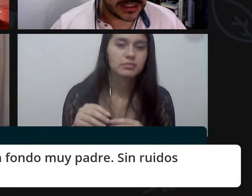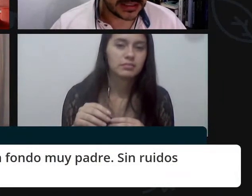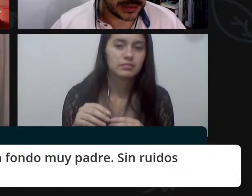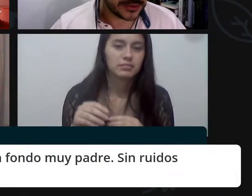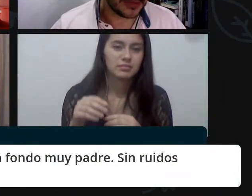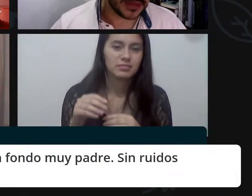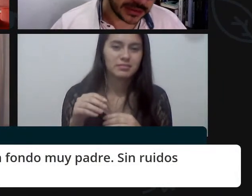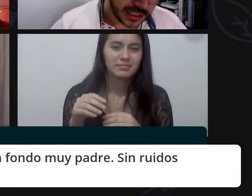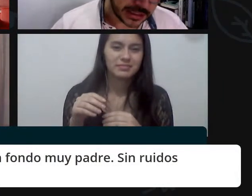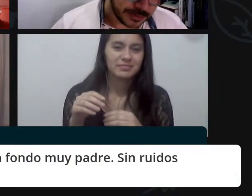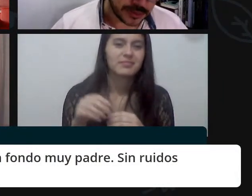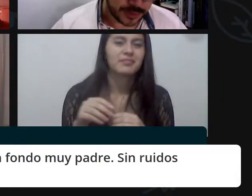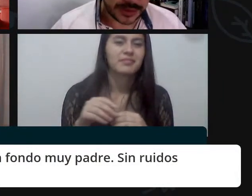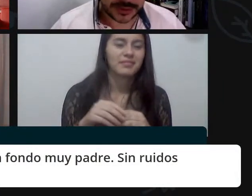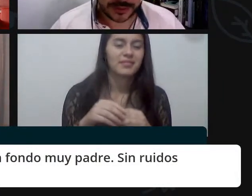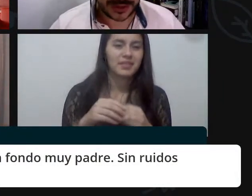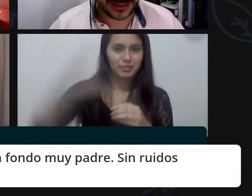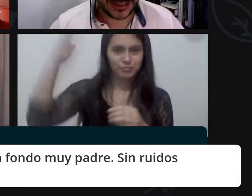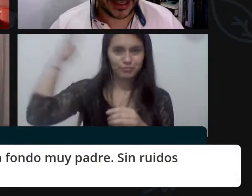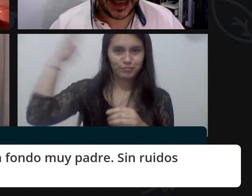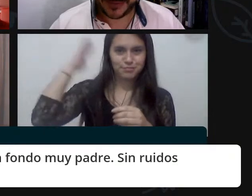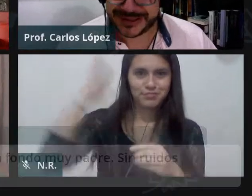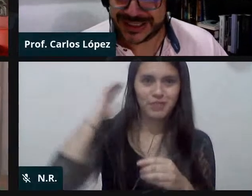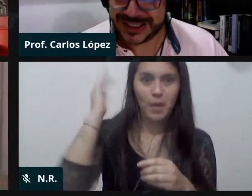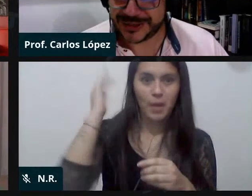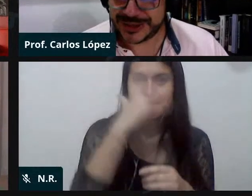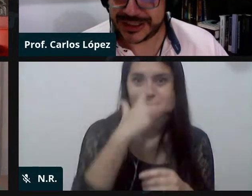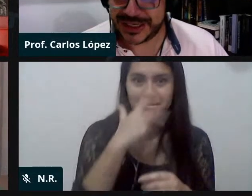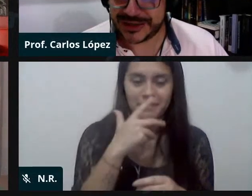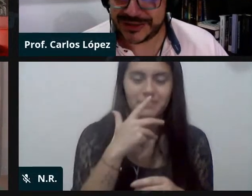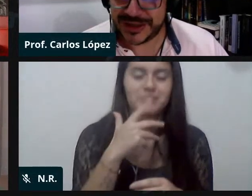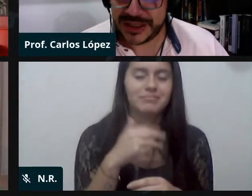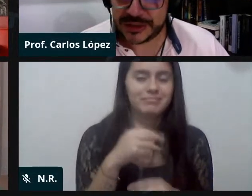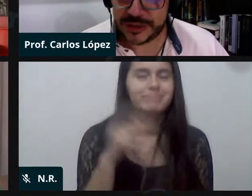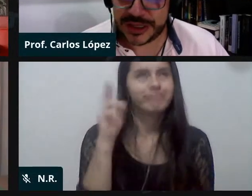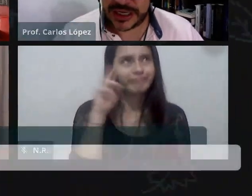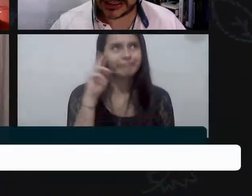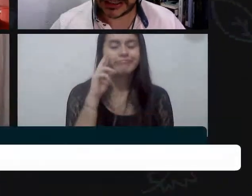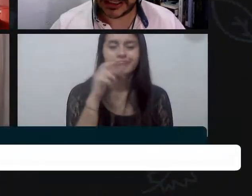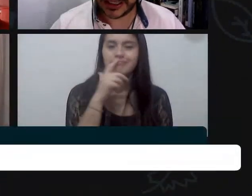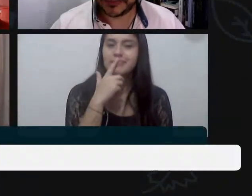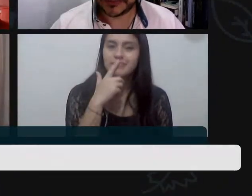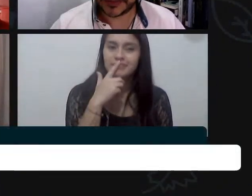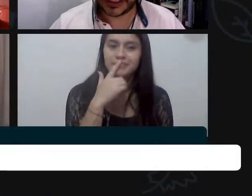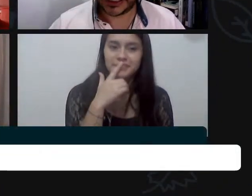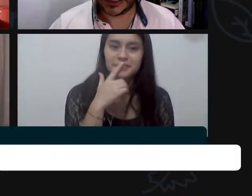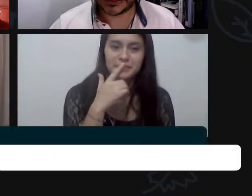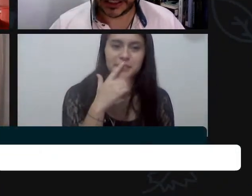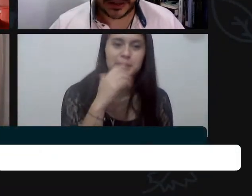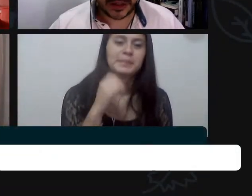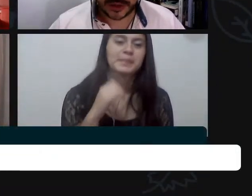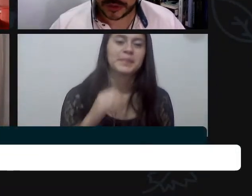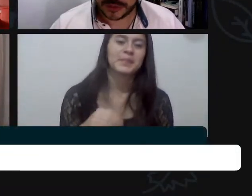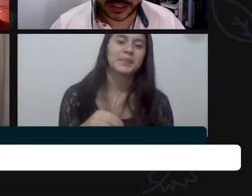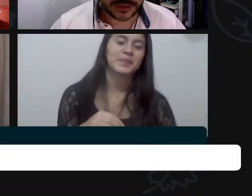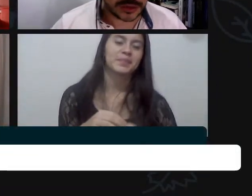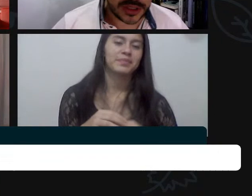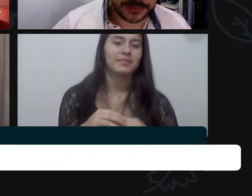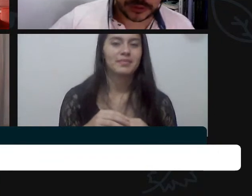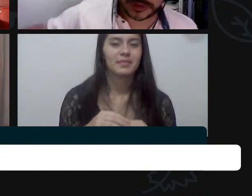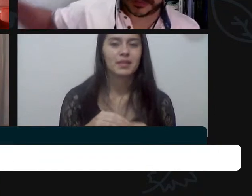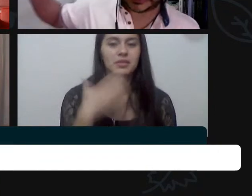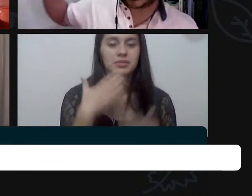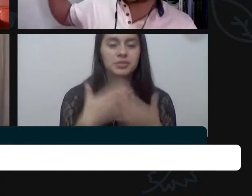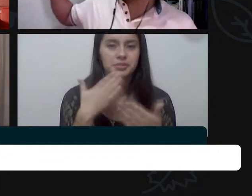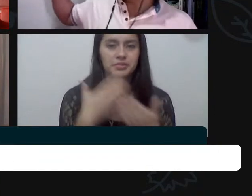padre, sin ruidos ambientales, por supuesto. Patricia. Sí, siempre lo hace. Sí, nos humilla. Yo